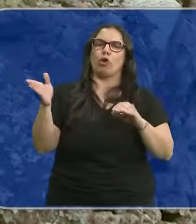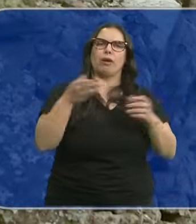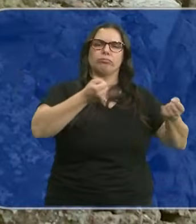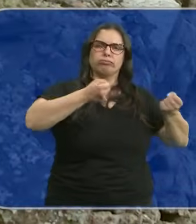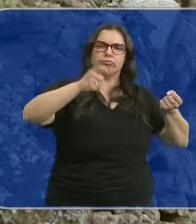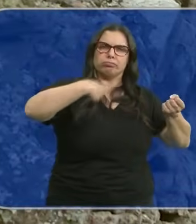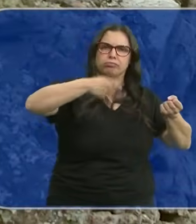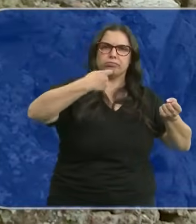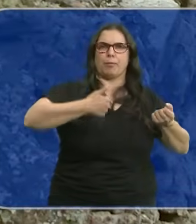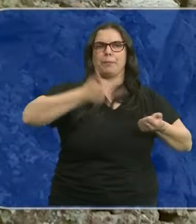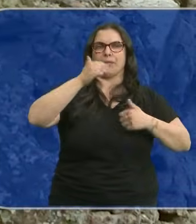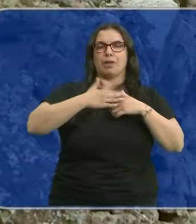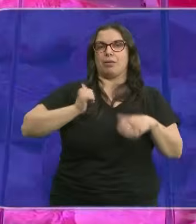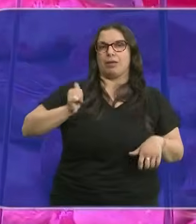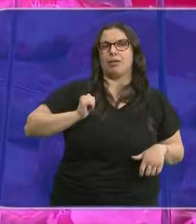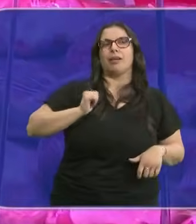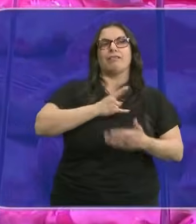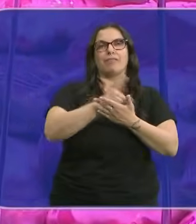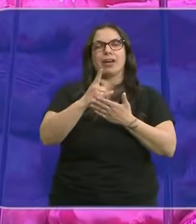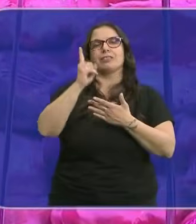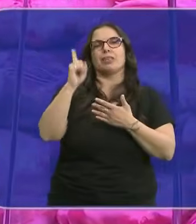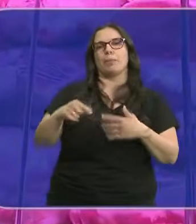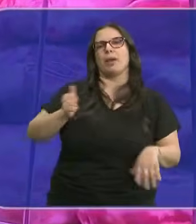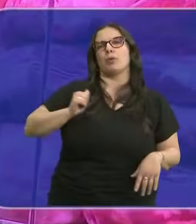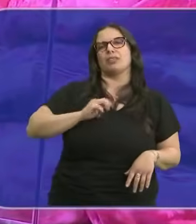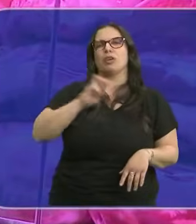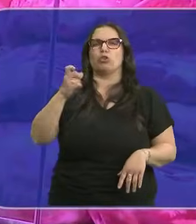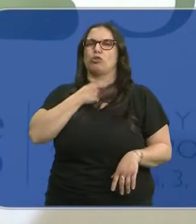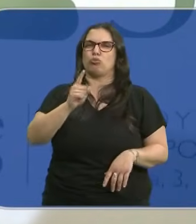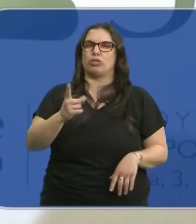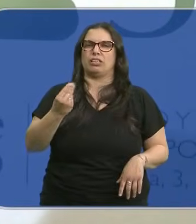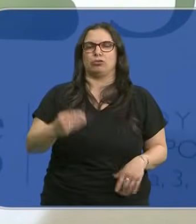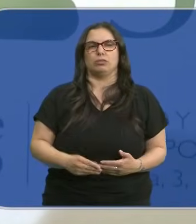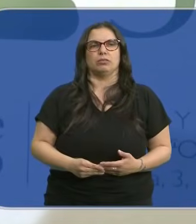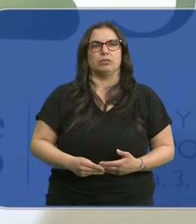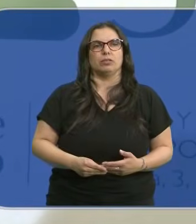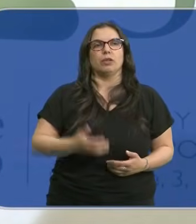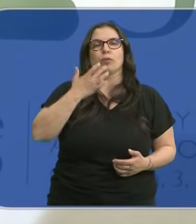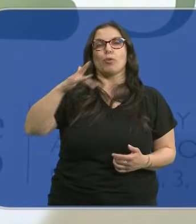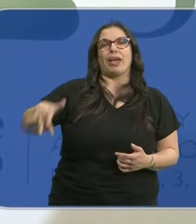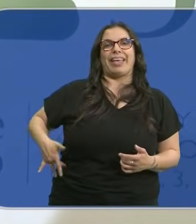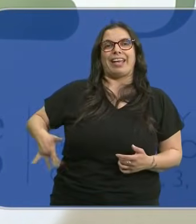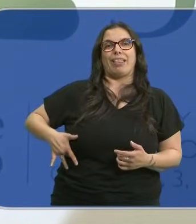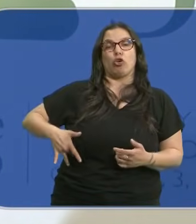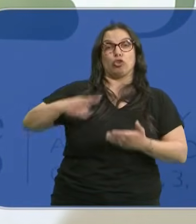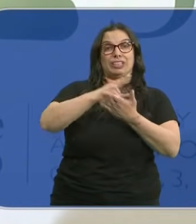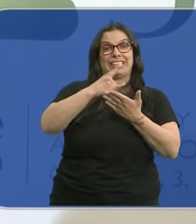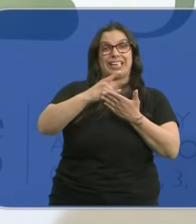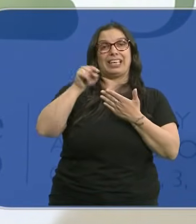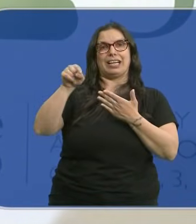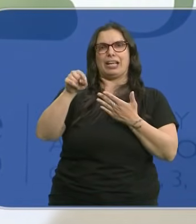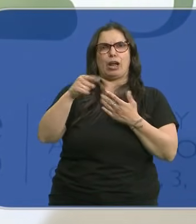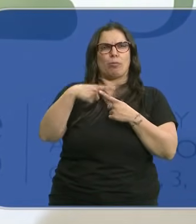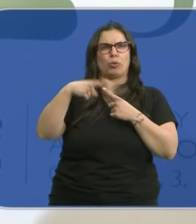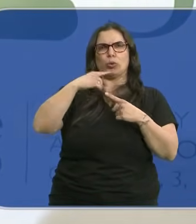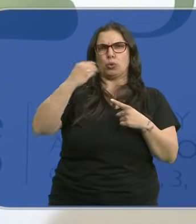más creatividad para aprovechar del vacuno también las partes menos apreciadas. Me parece que el hígado de ternera es uno de los productos más